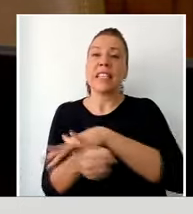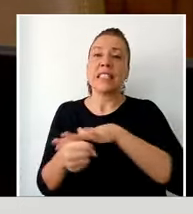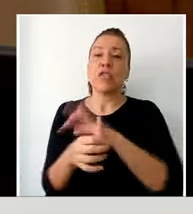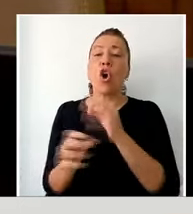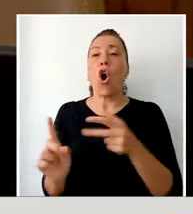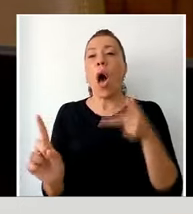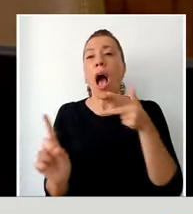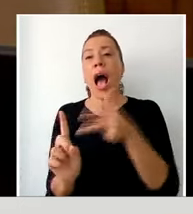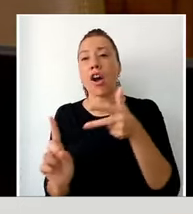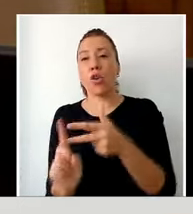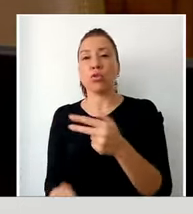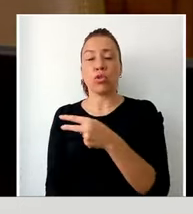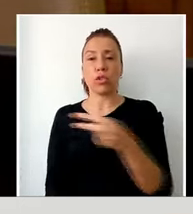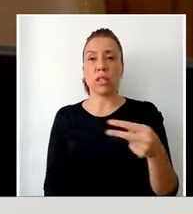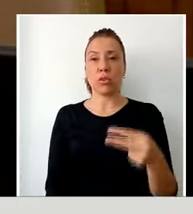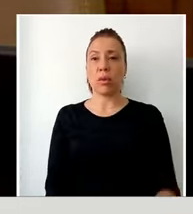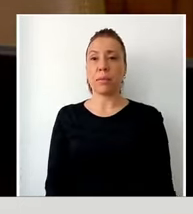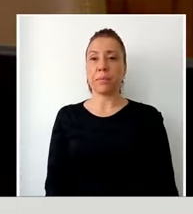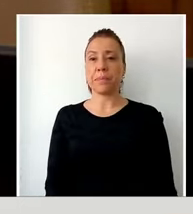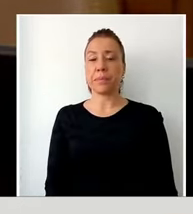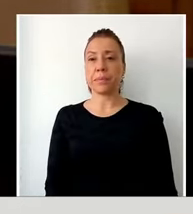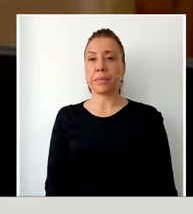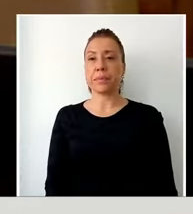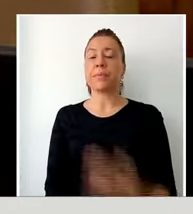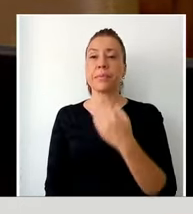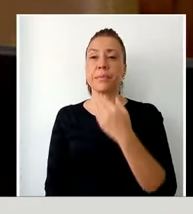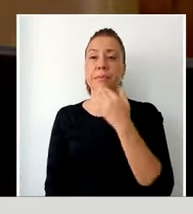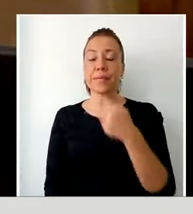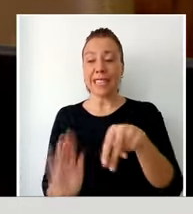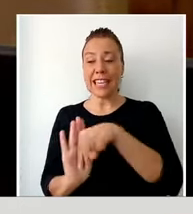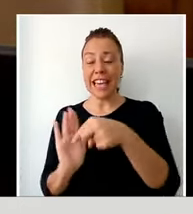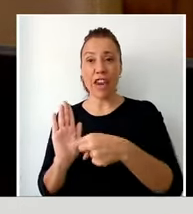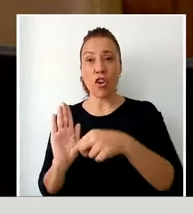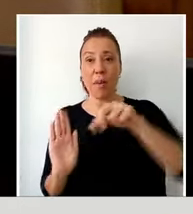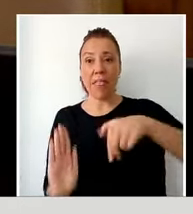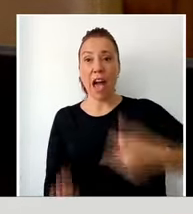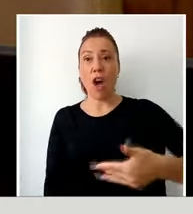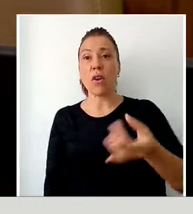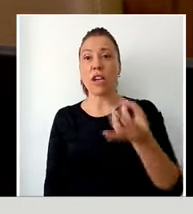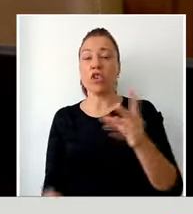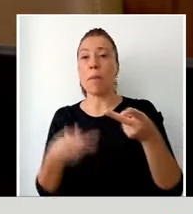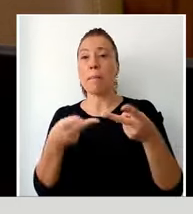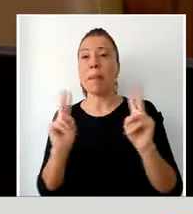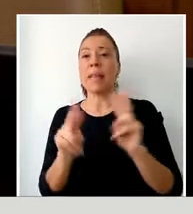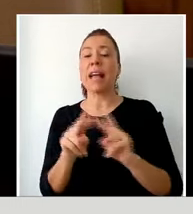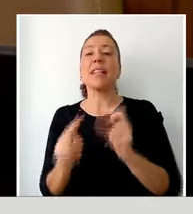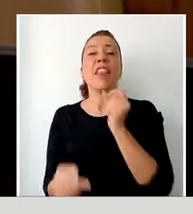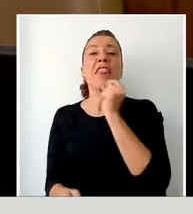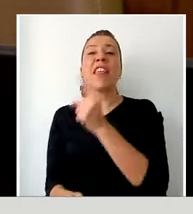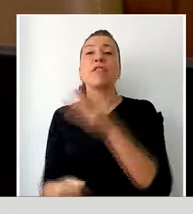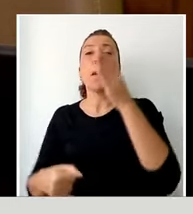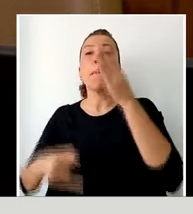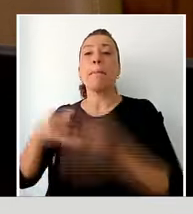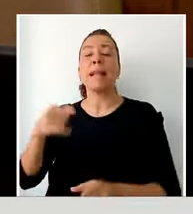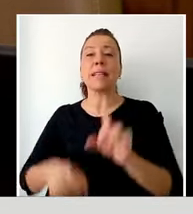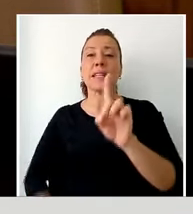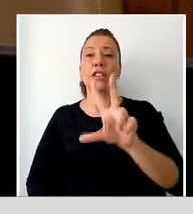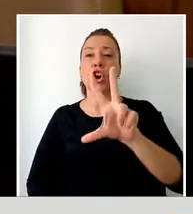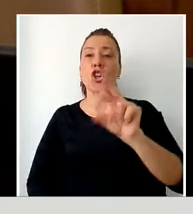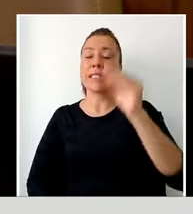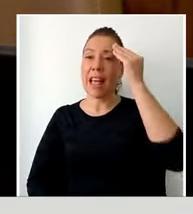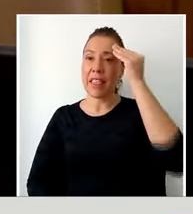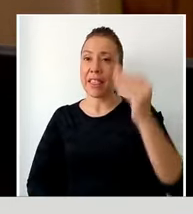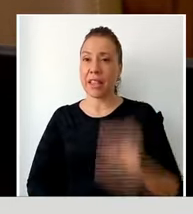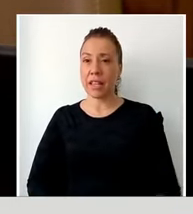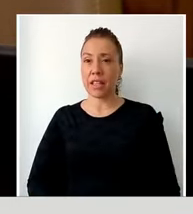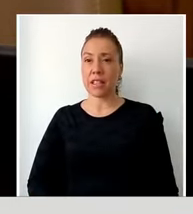además la actual normativa solo permitía realizar denuncias en un plazo de 180 días Lo que a